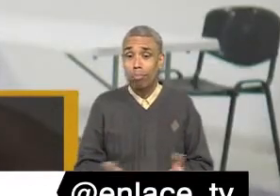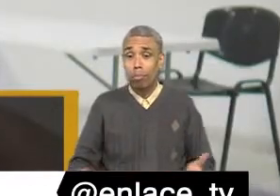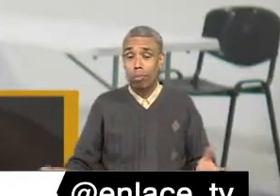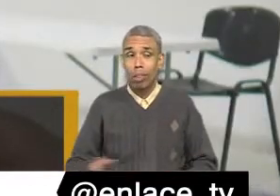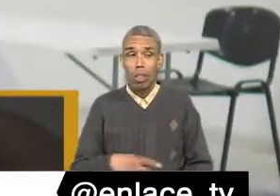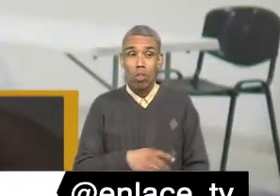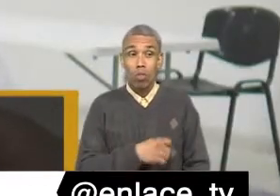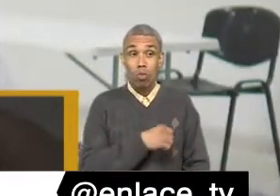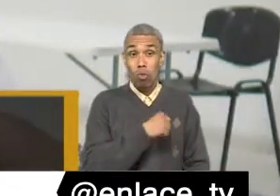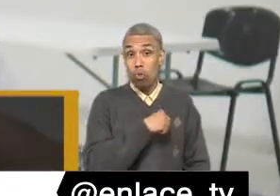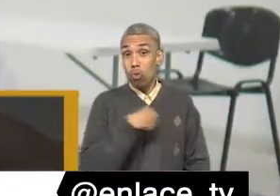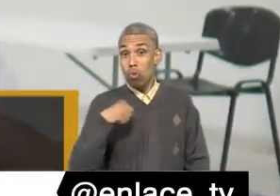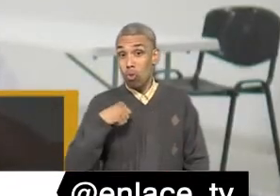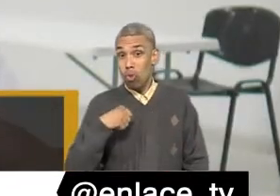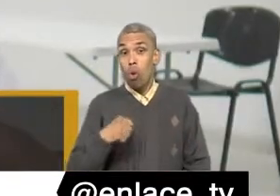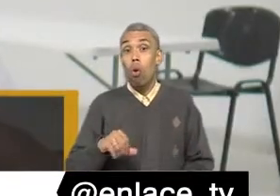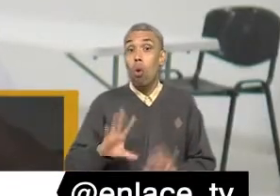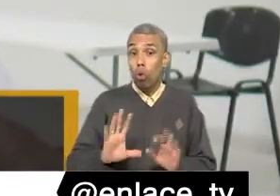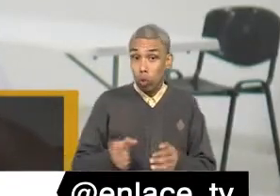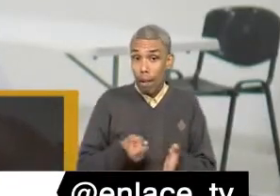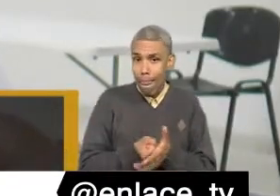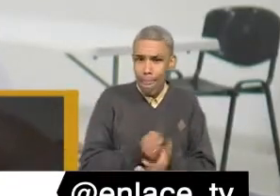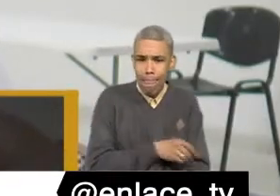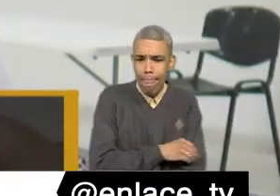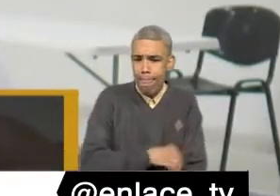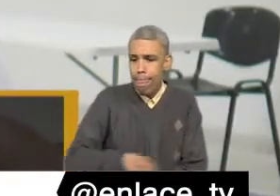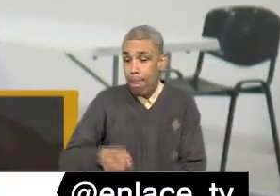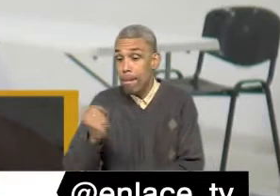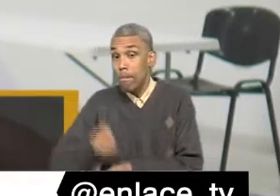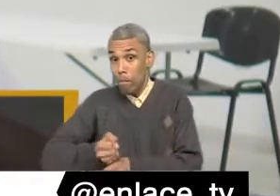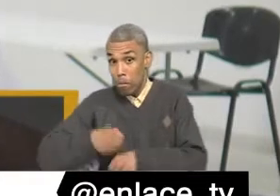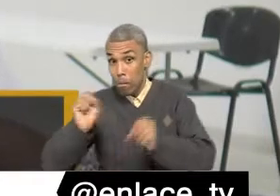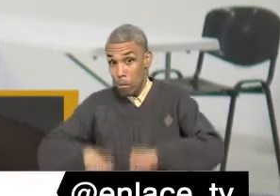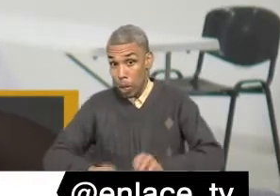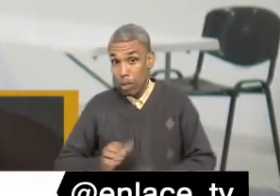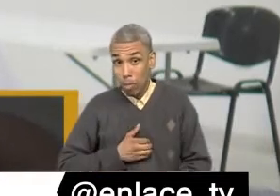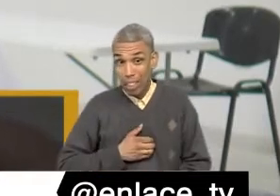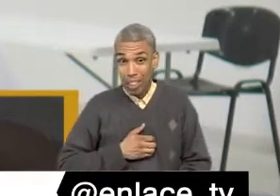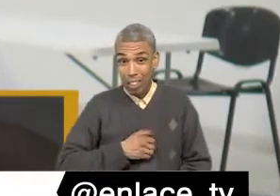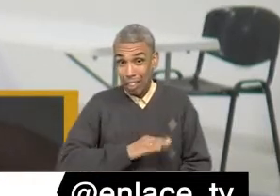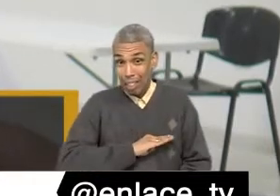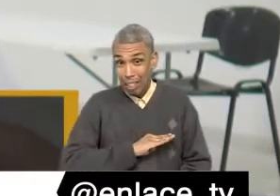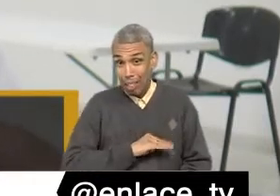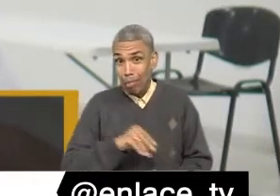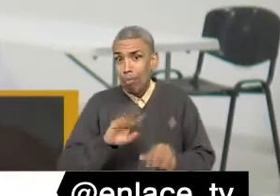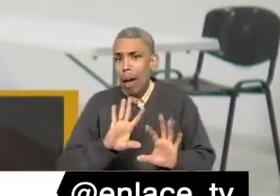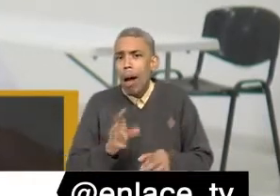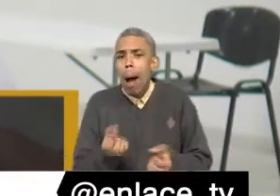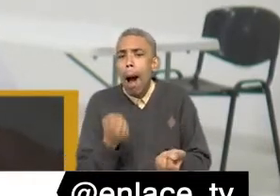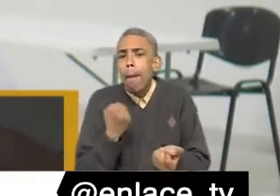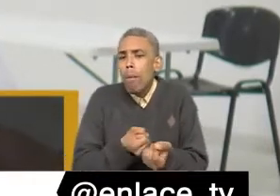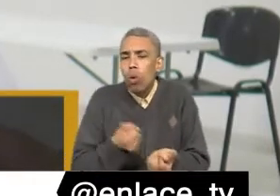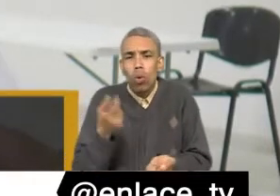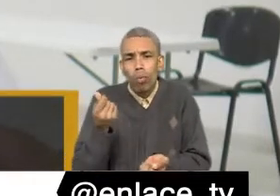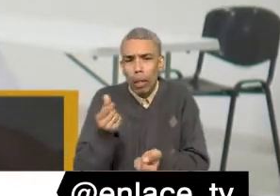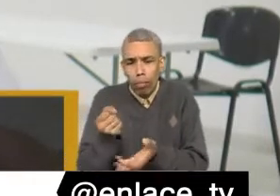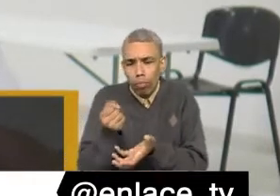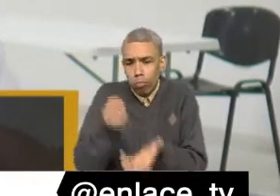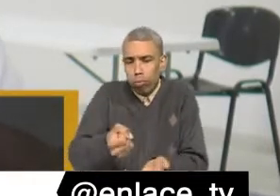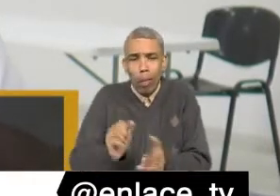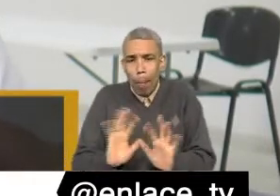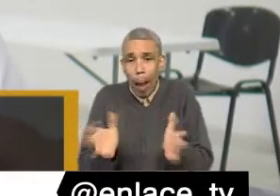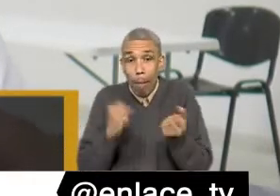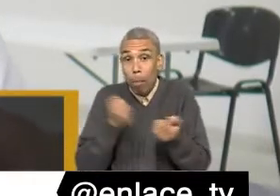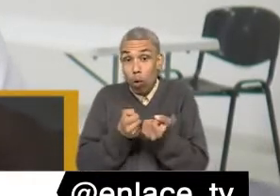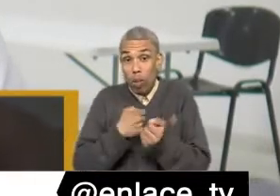tenemos que de una u otra manera empezar a gestionar estos recursos, ya que nosotros como municipio damos un aporte a que se realicen estos eventos que